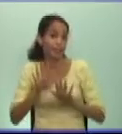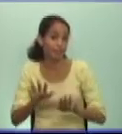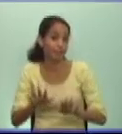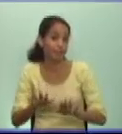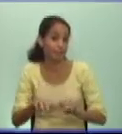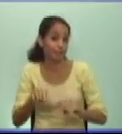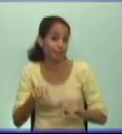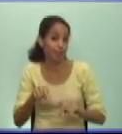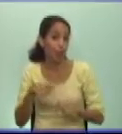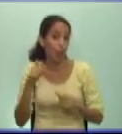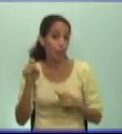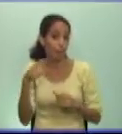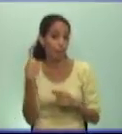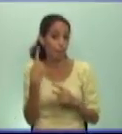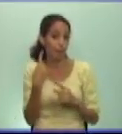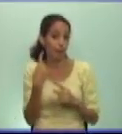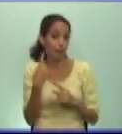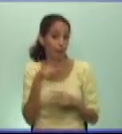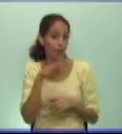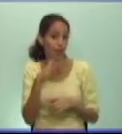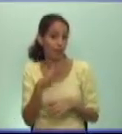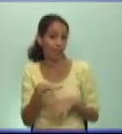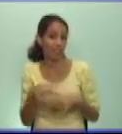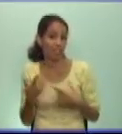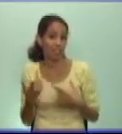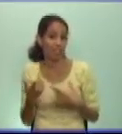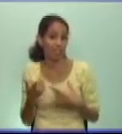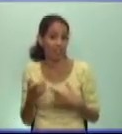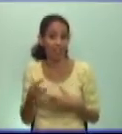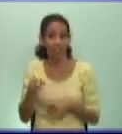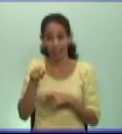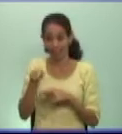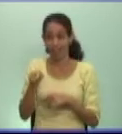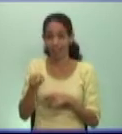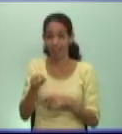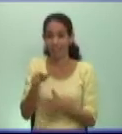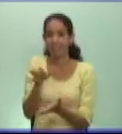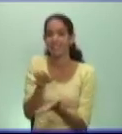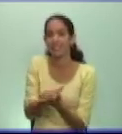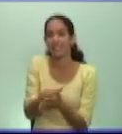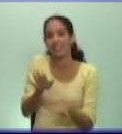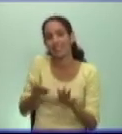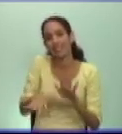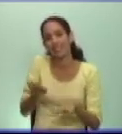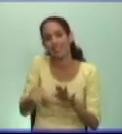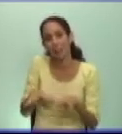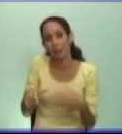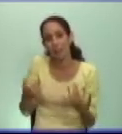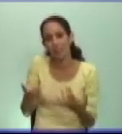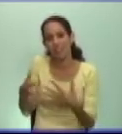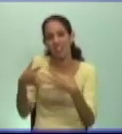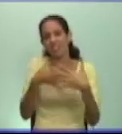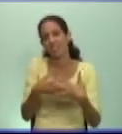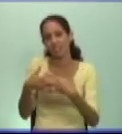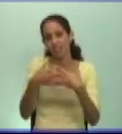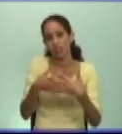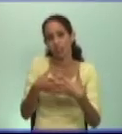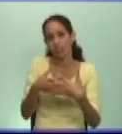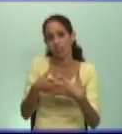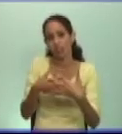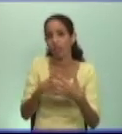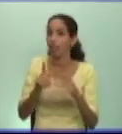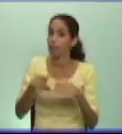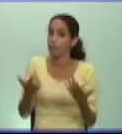limitante? Primero, mantener la alianza con el capital extranjero, o sea, sigue la dependencia. Y además plantean un desarrollo